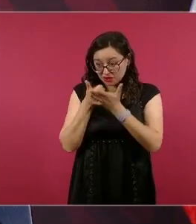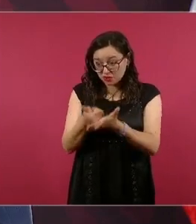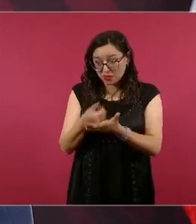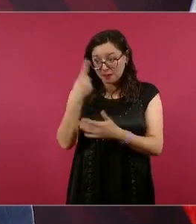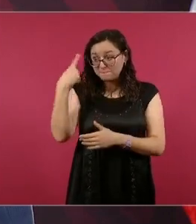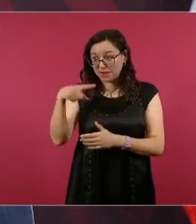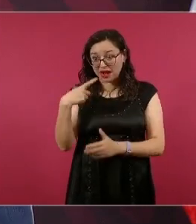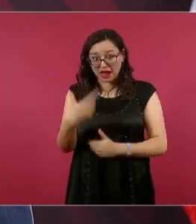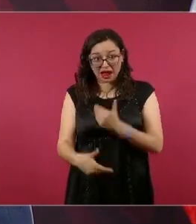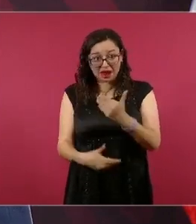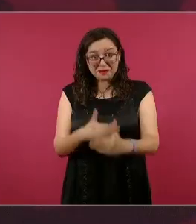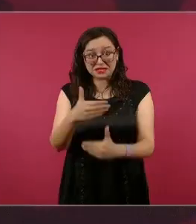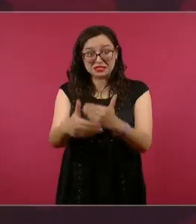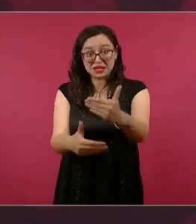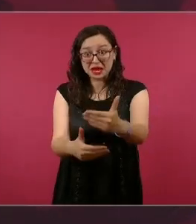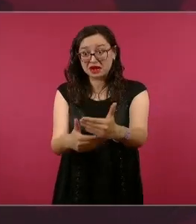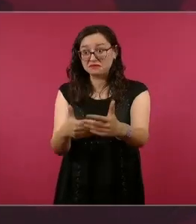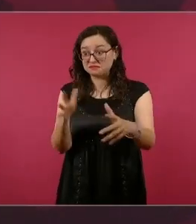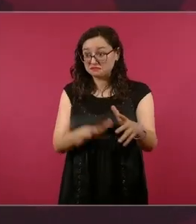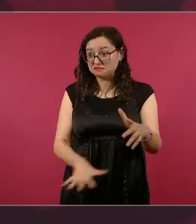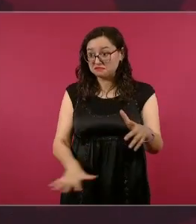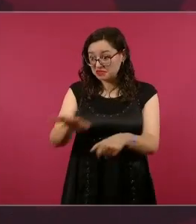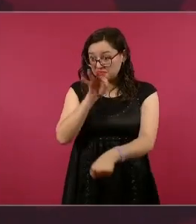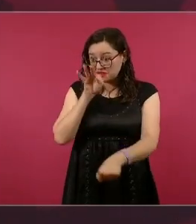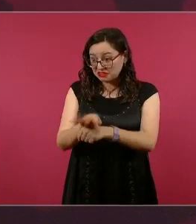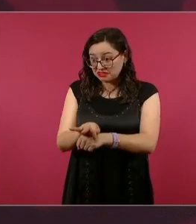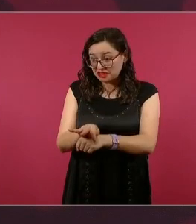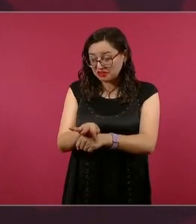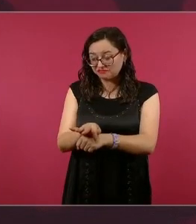en defender al pueblo.